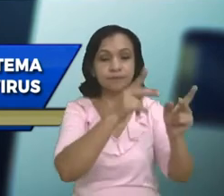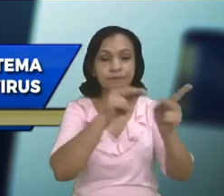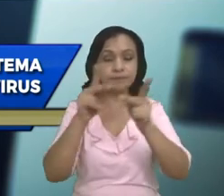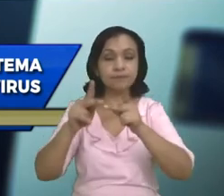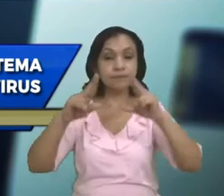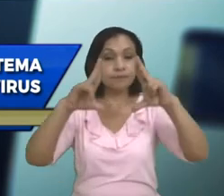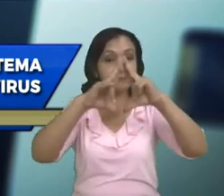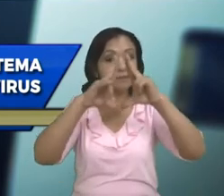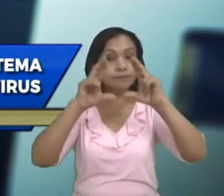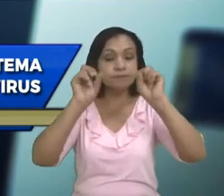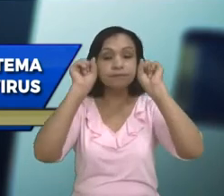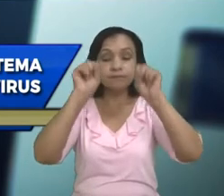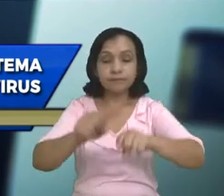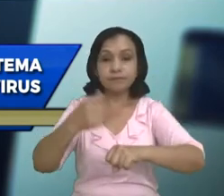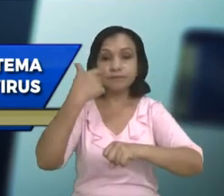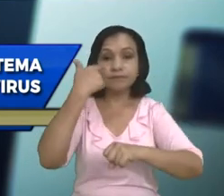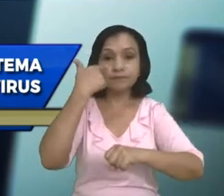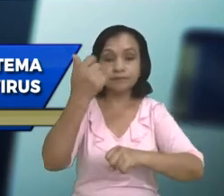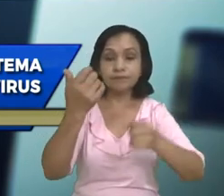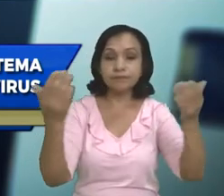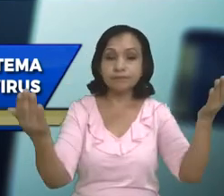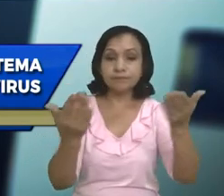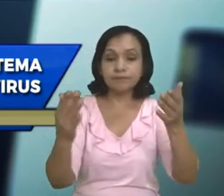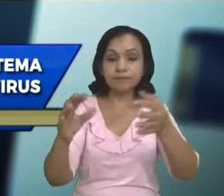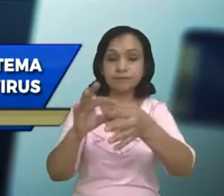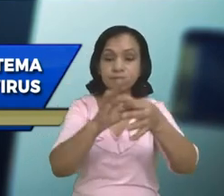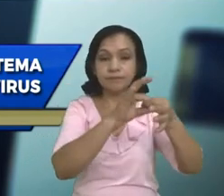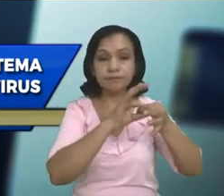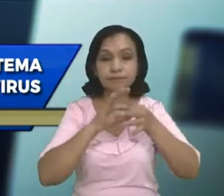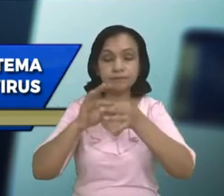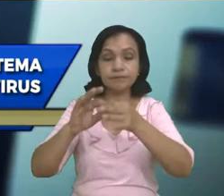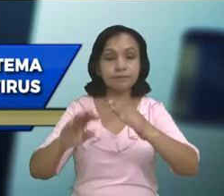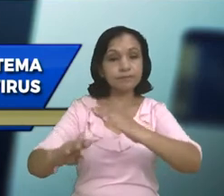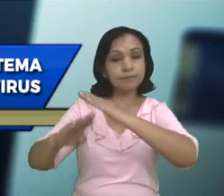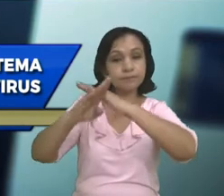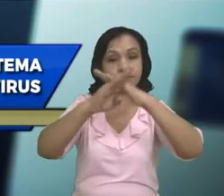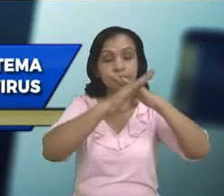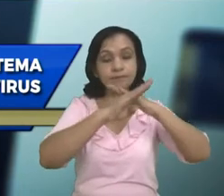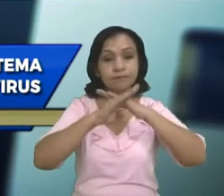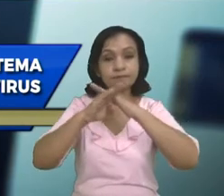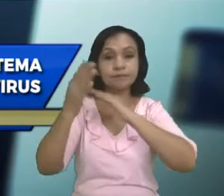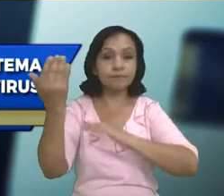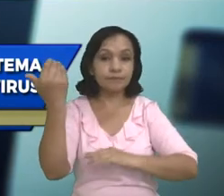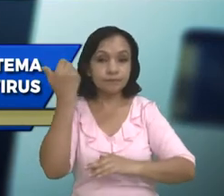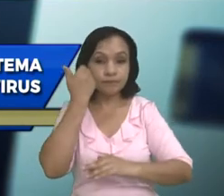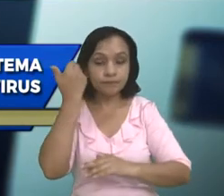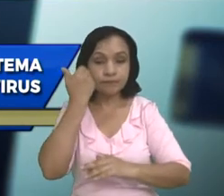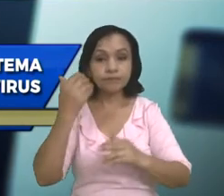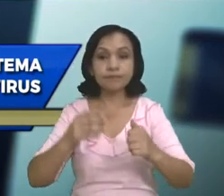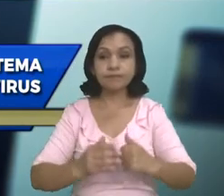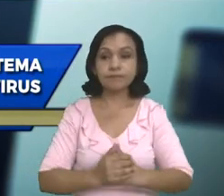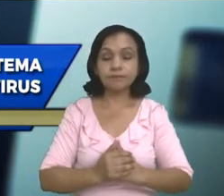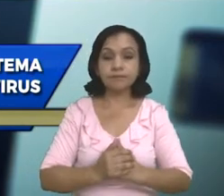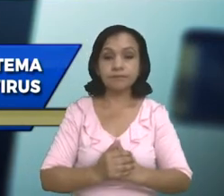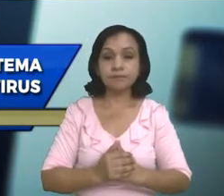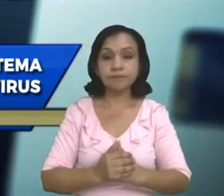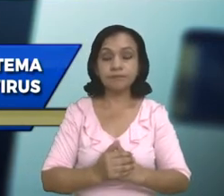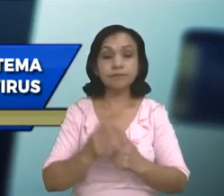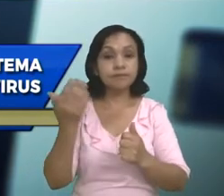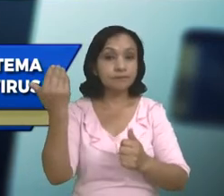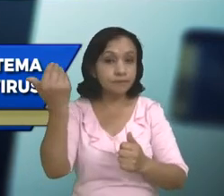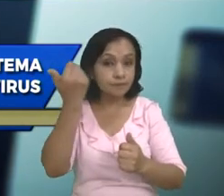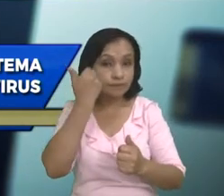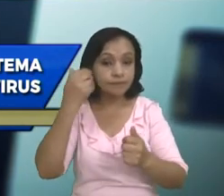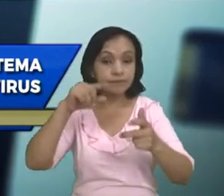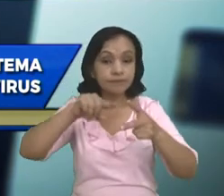pueda conocer como podamos juntos nosotros prevenir esta enfermedad si entra este enfermedad a